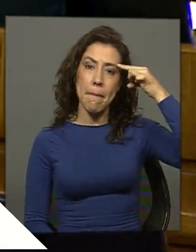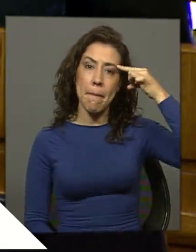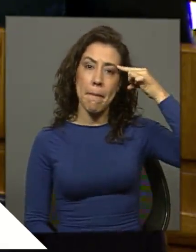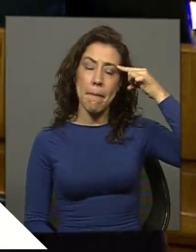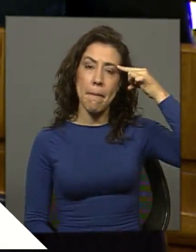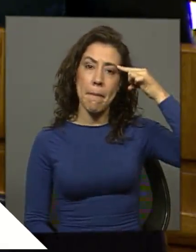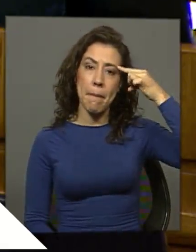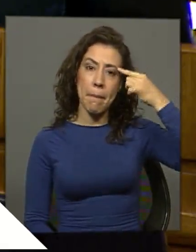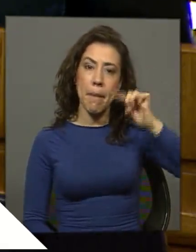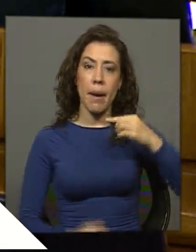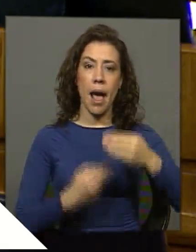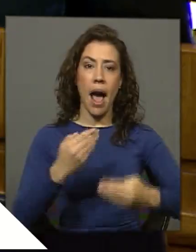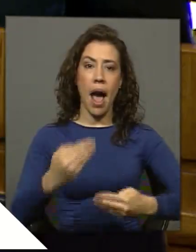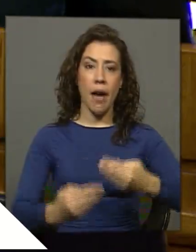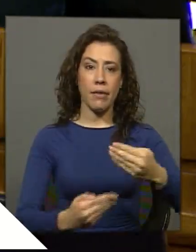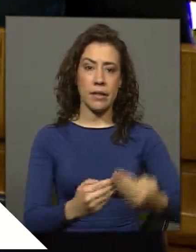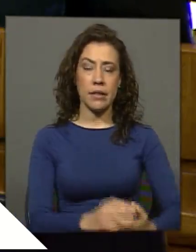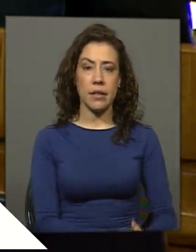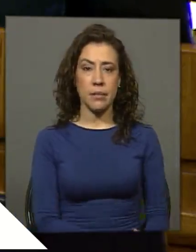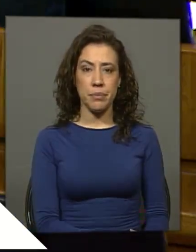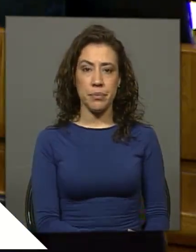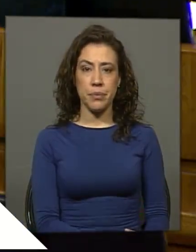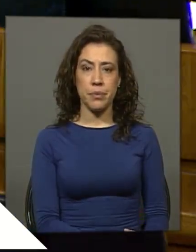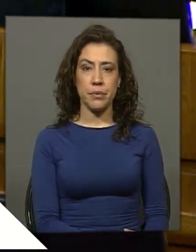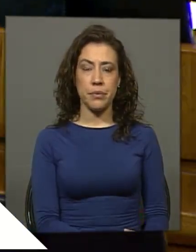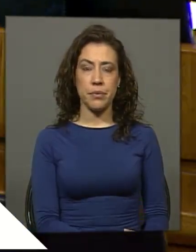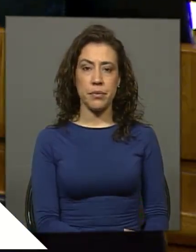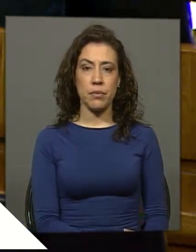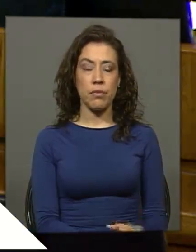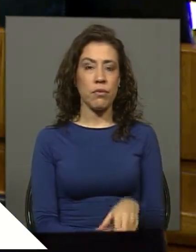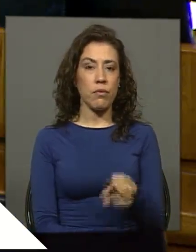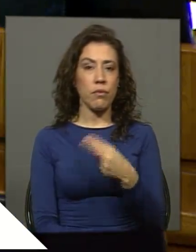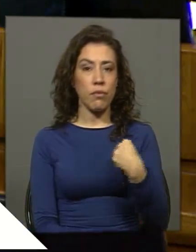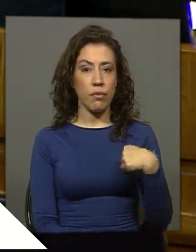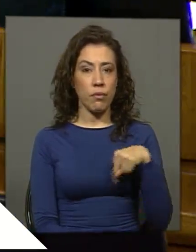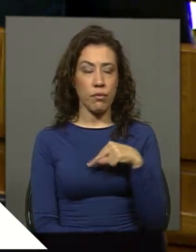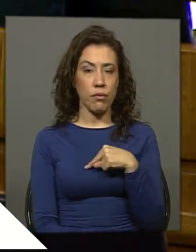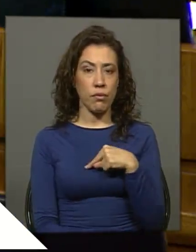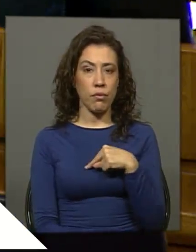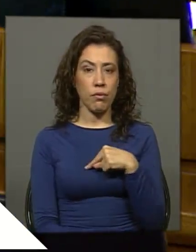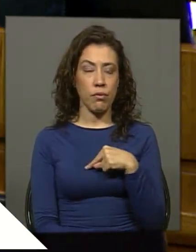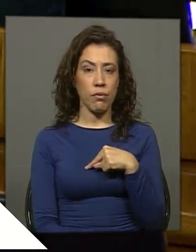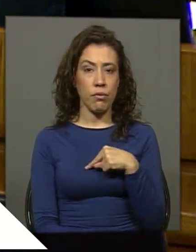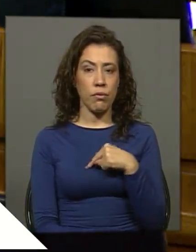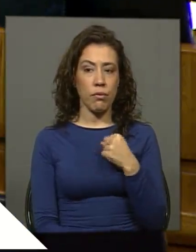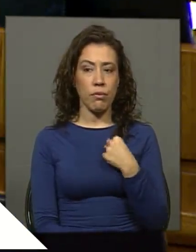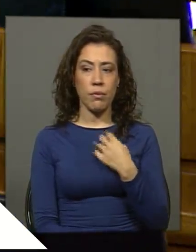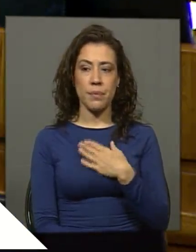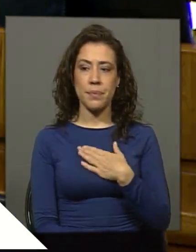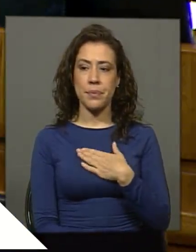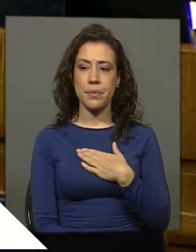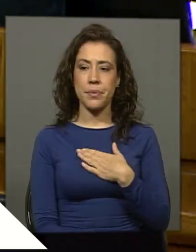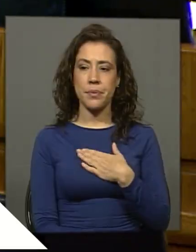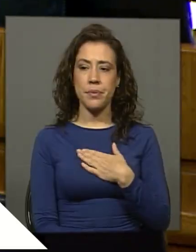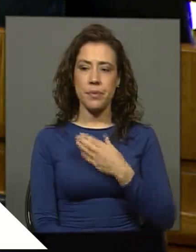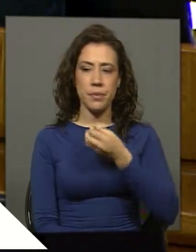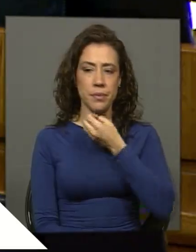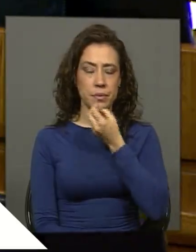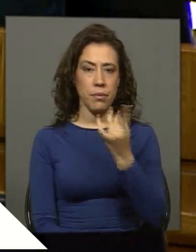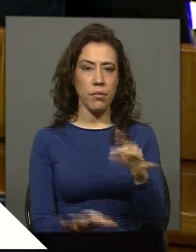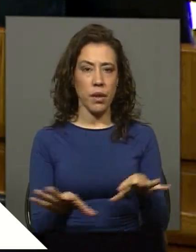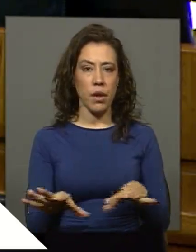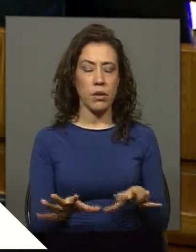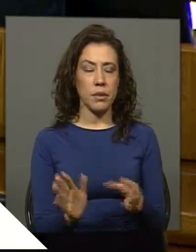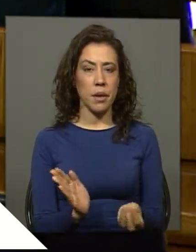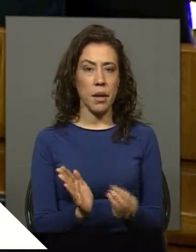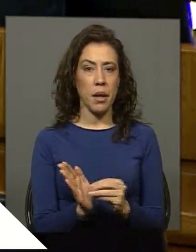avanzar en esta dirección nosotros señor presidente y yo en esto quisiera plantear un elemento